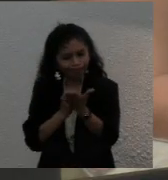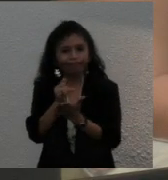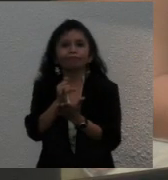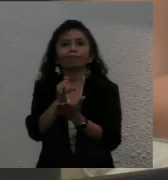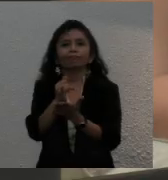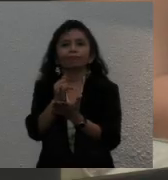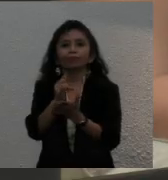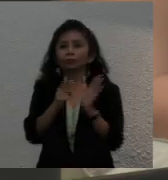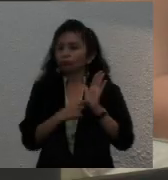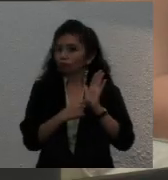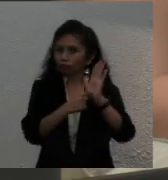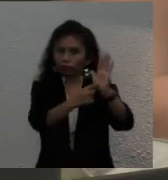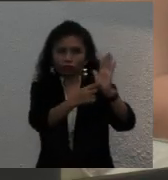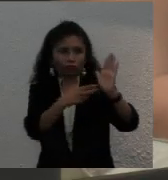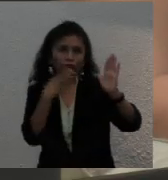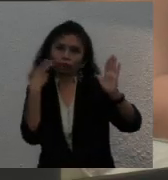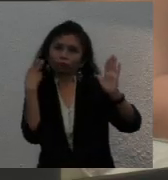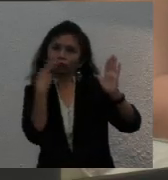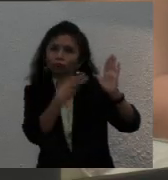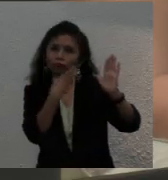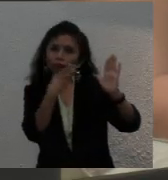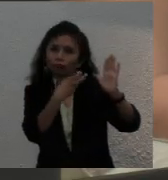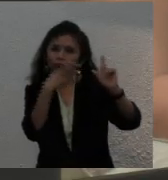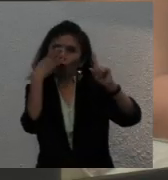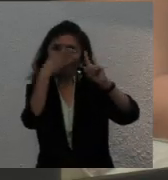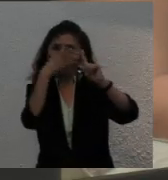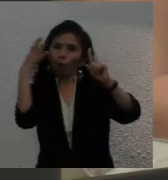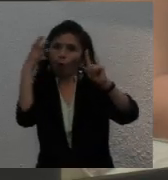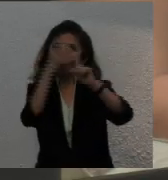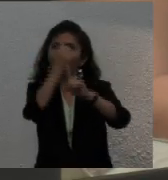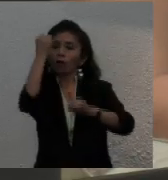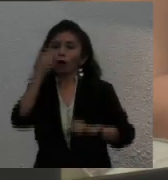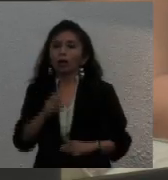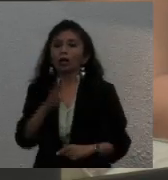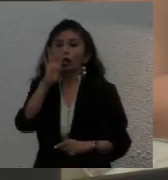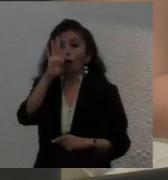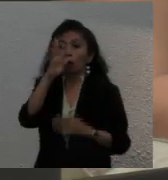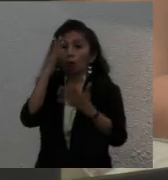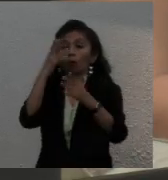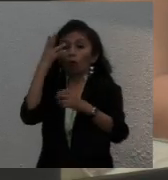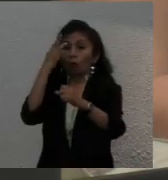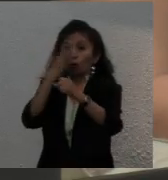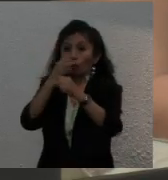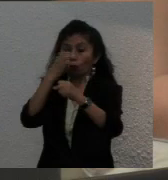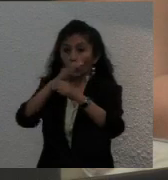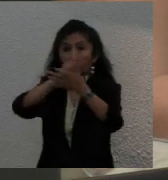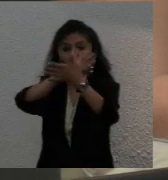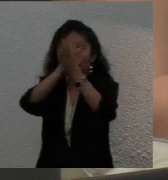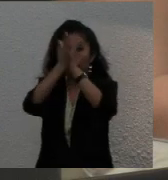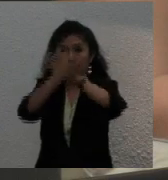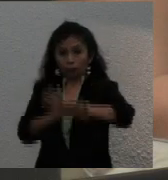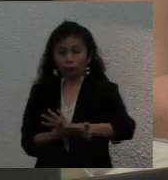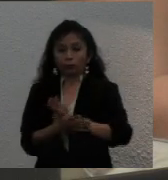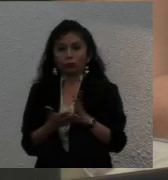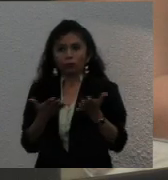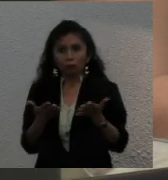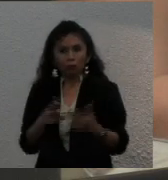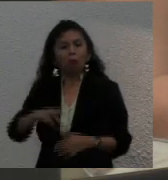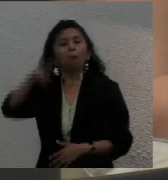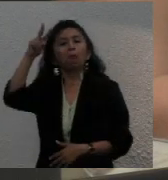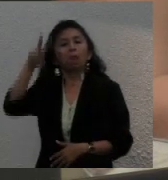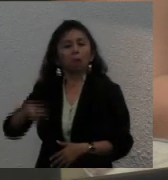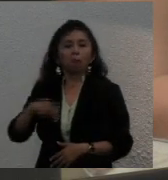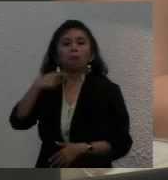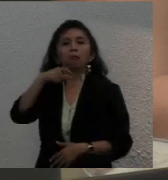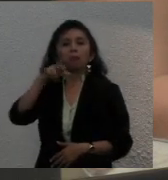y de resultados palpables, con los que nos demuestra que la cuarta transformación de la que somos parte como coalición va en serio en Quintana